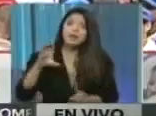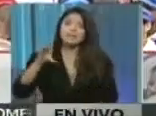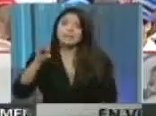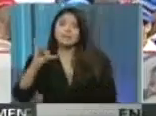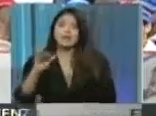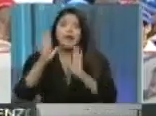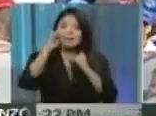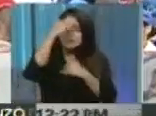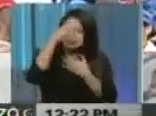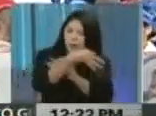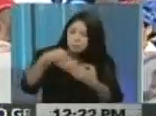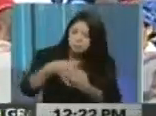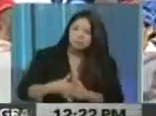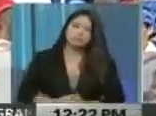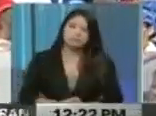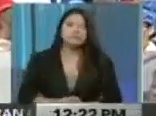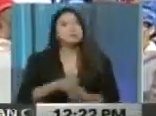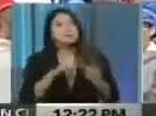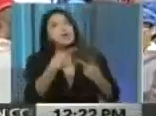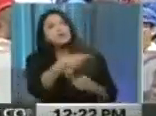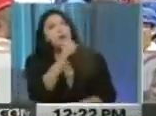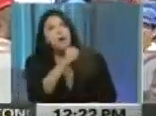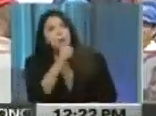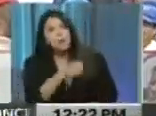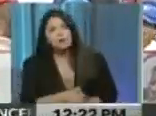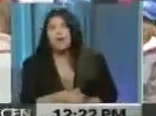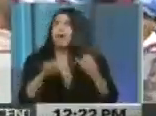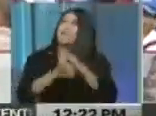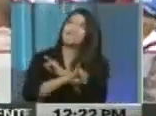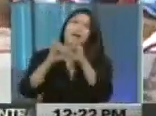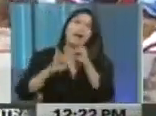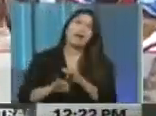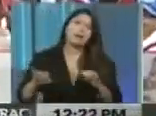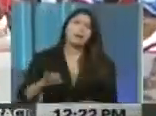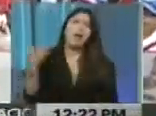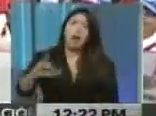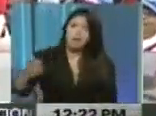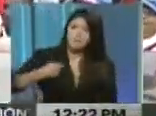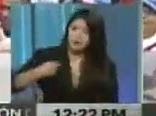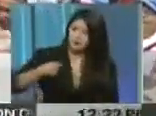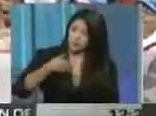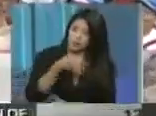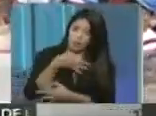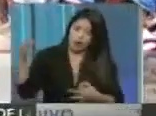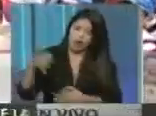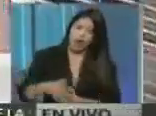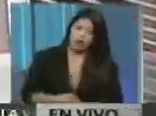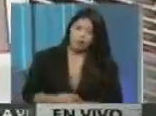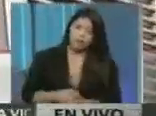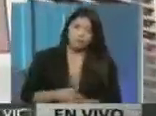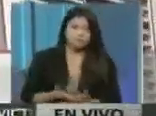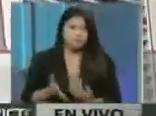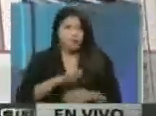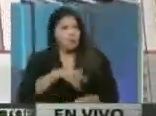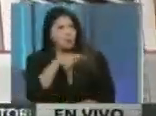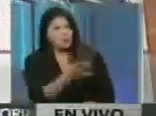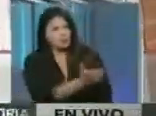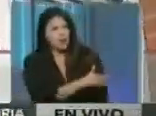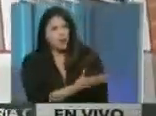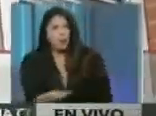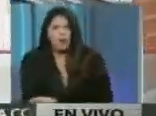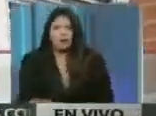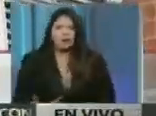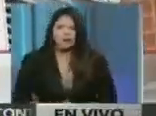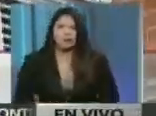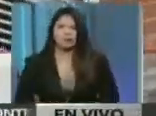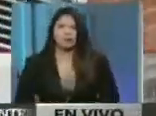atienden de maravilla. ¿Y tu abuela? No, feliz, vale, le salió la pensión. ¿Por qué carajo tú te crees escuálido entonces,